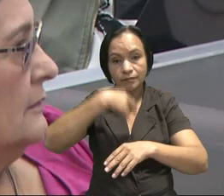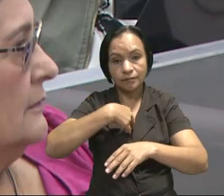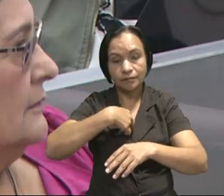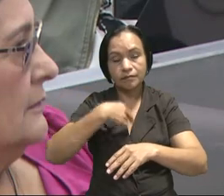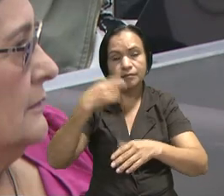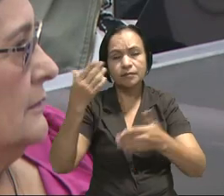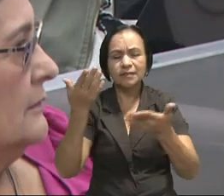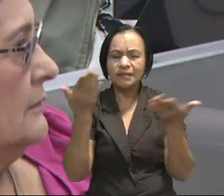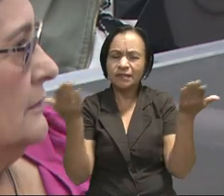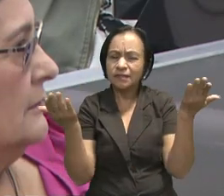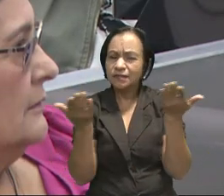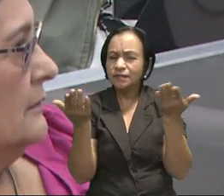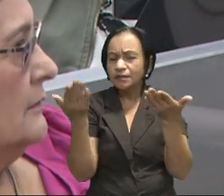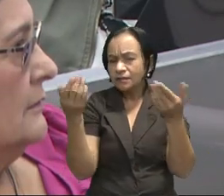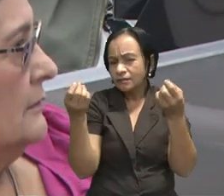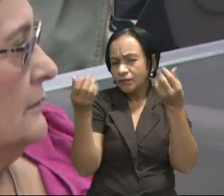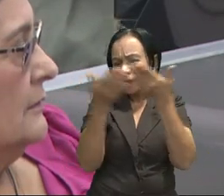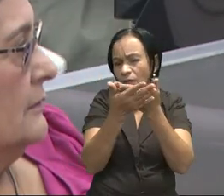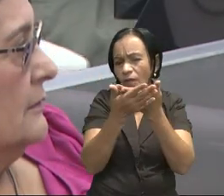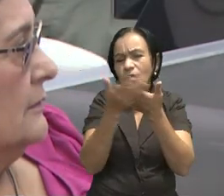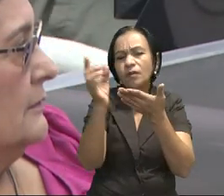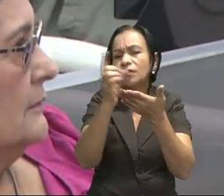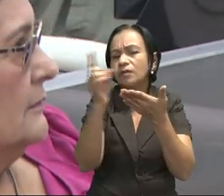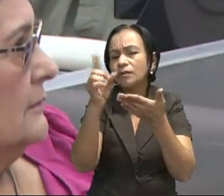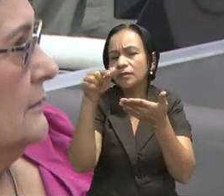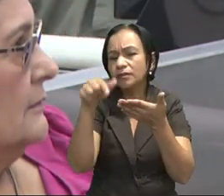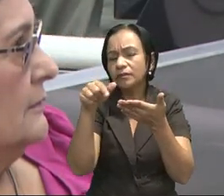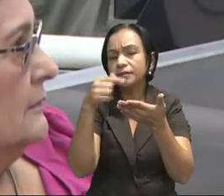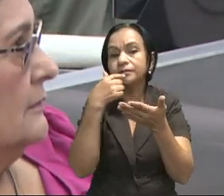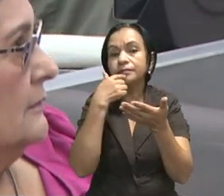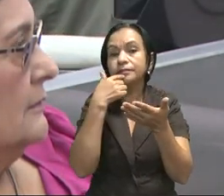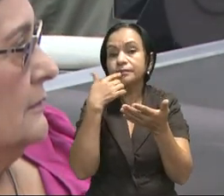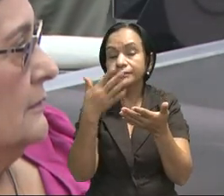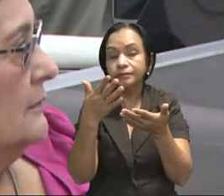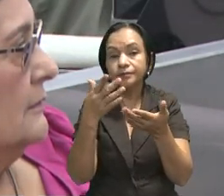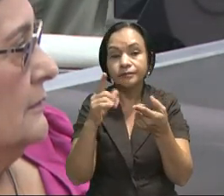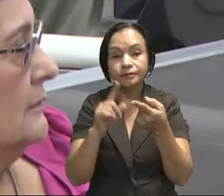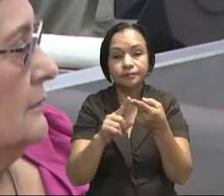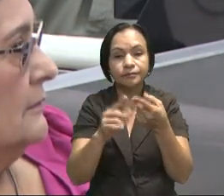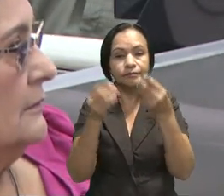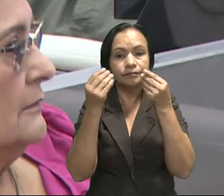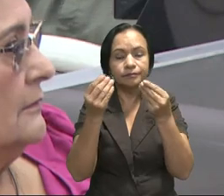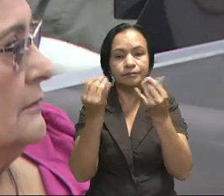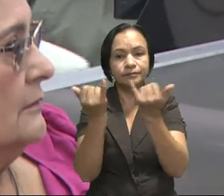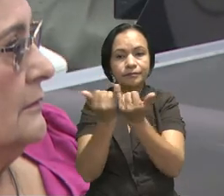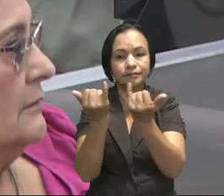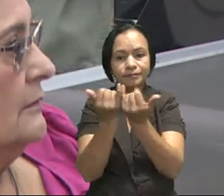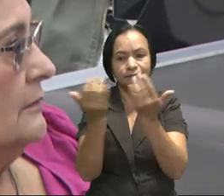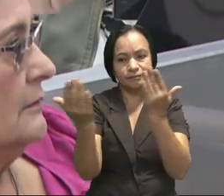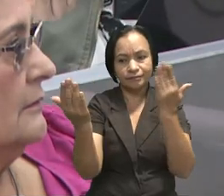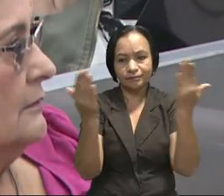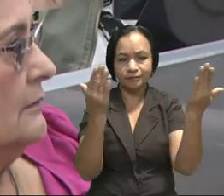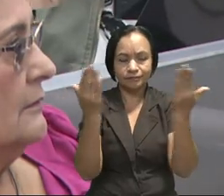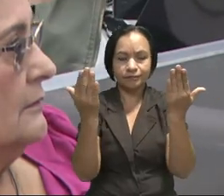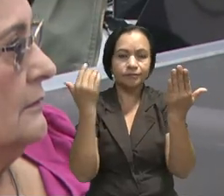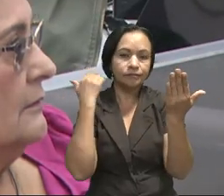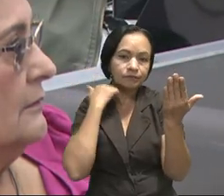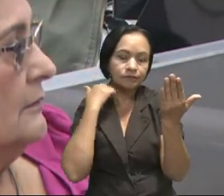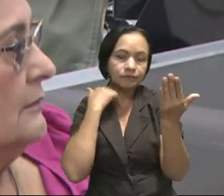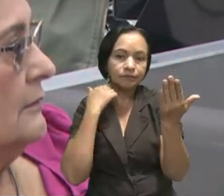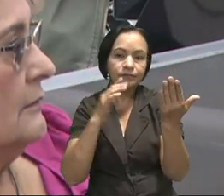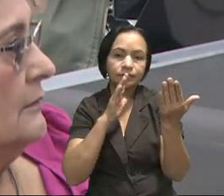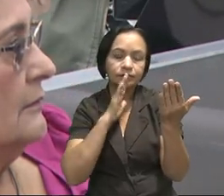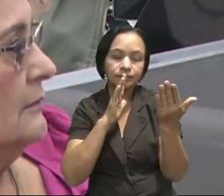la confusión se haya dado porque existe mucha similitud, porque siempre se habla